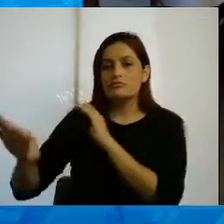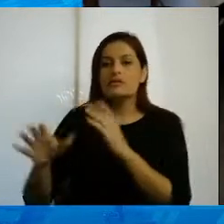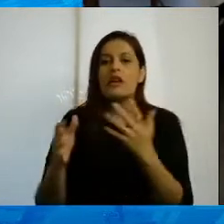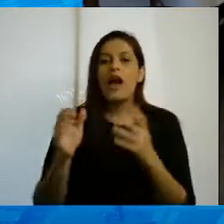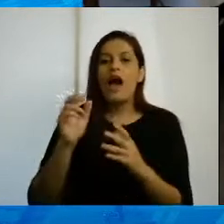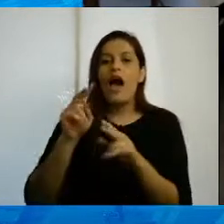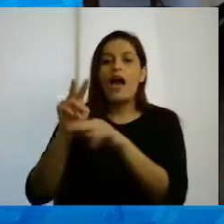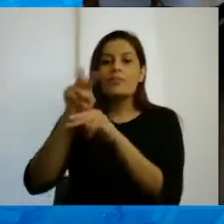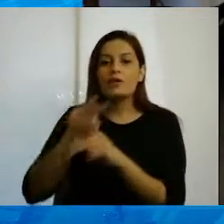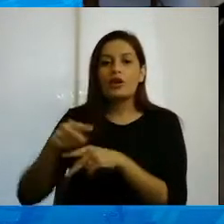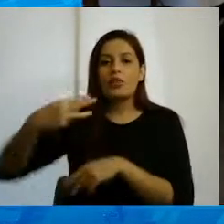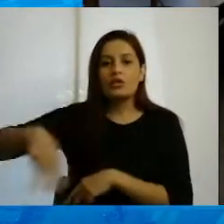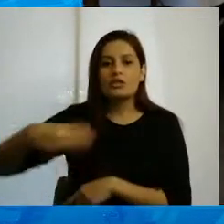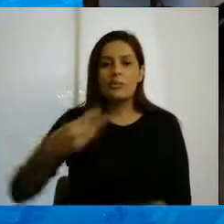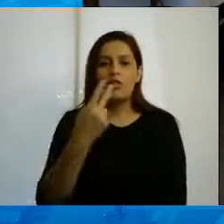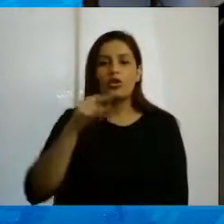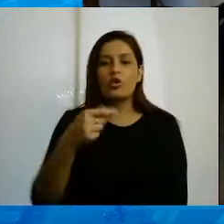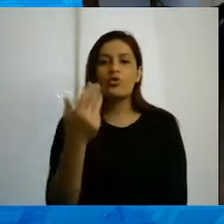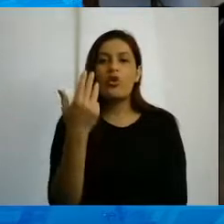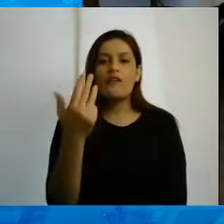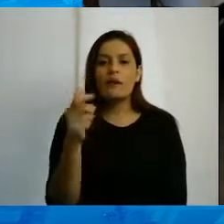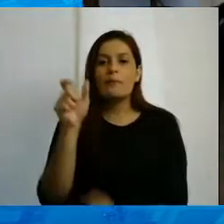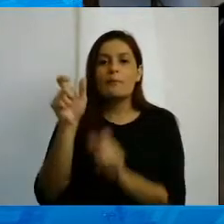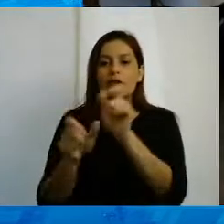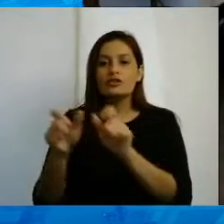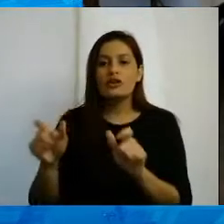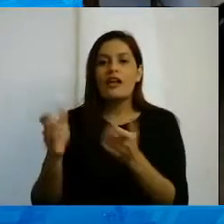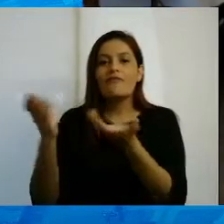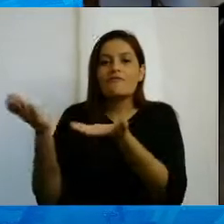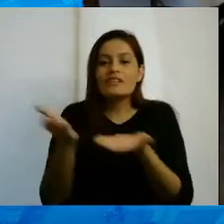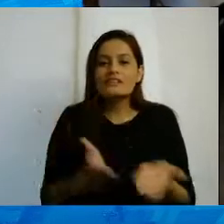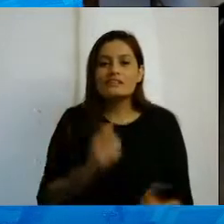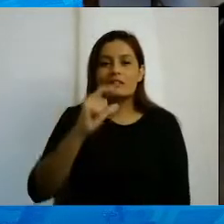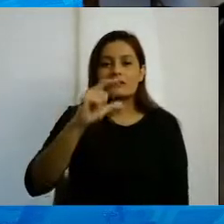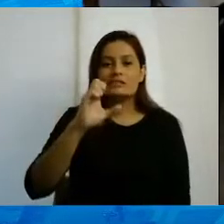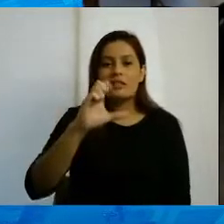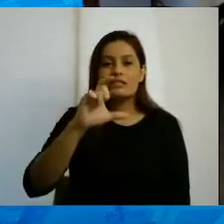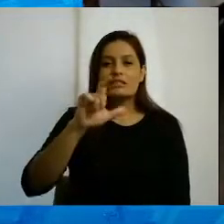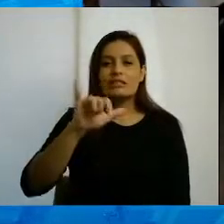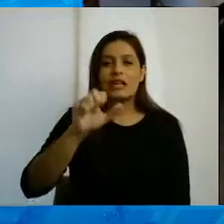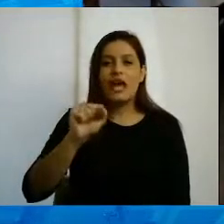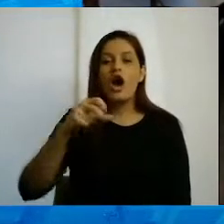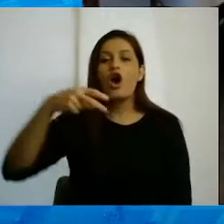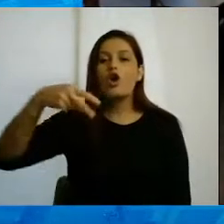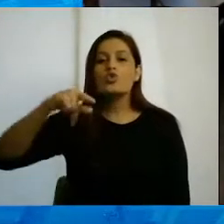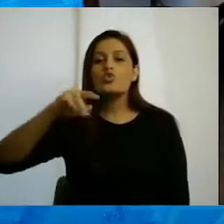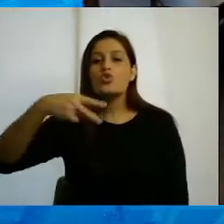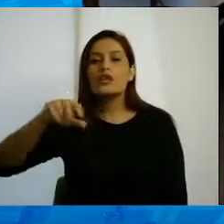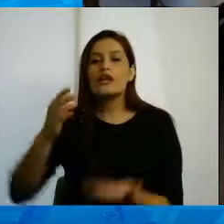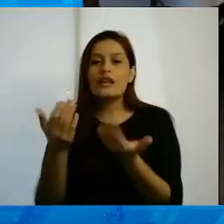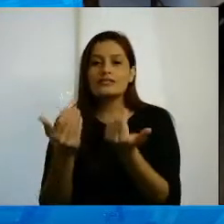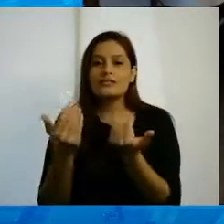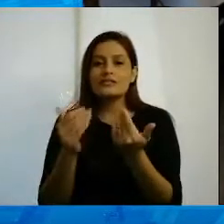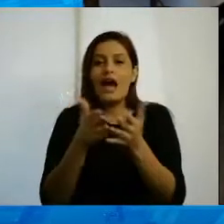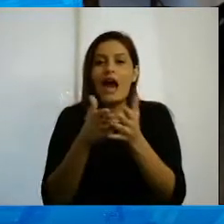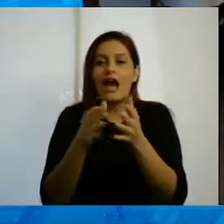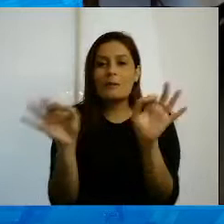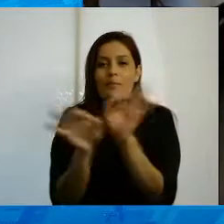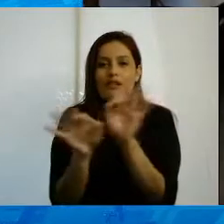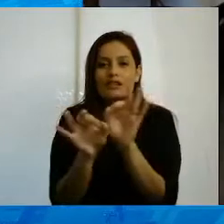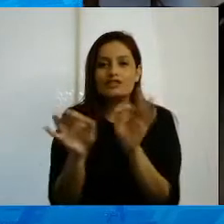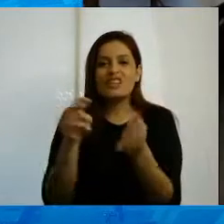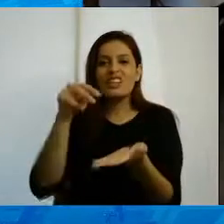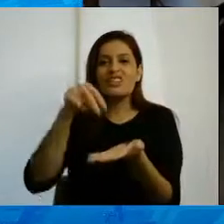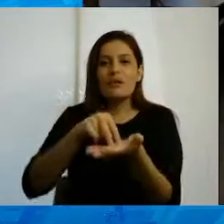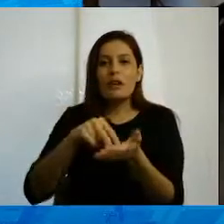administrador municipal. 2.9, carta de la vecina Cecilia Núñez Pérez, solicita explicación respecto a fact track